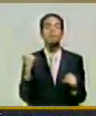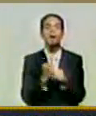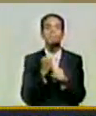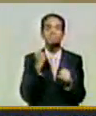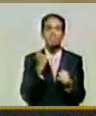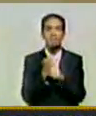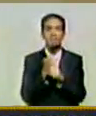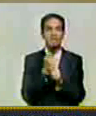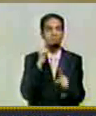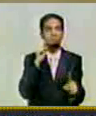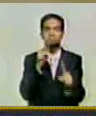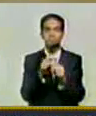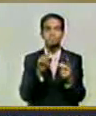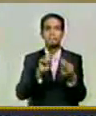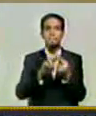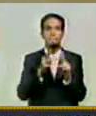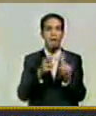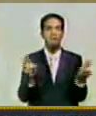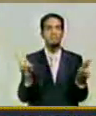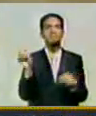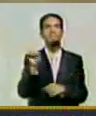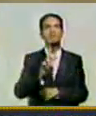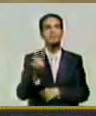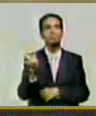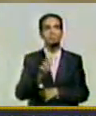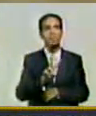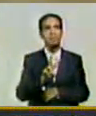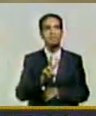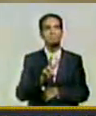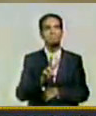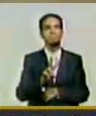la paz de Venezuela, consolidar la paz en